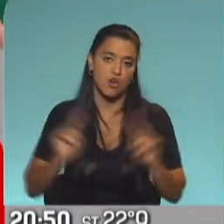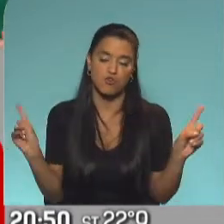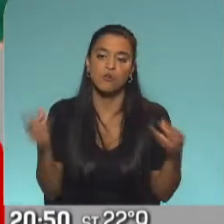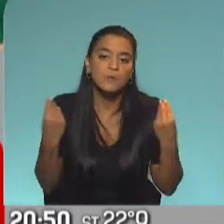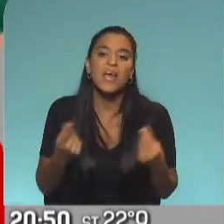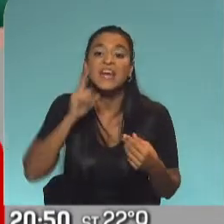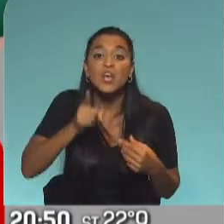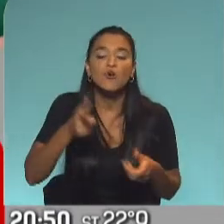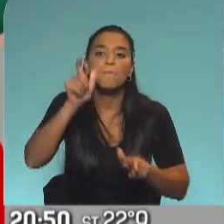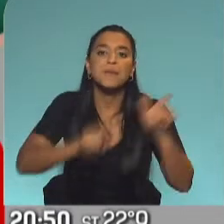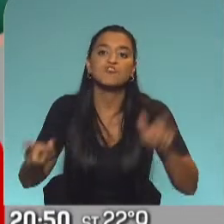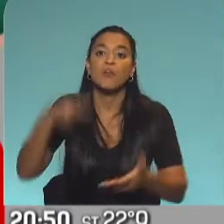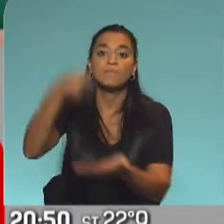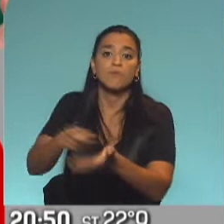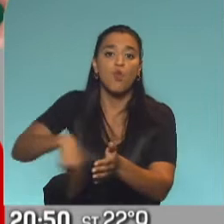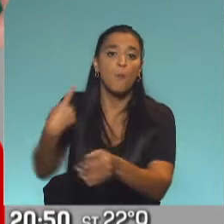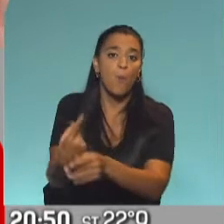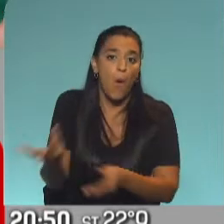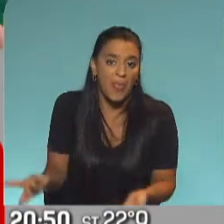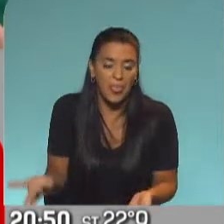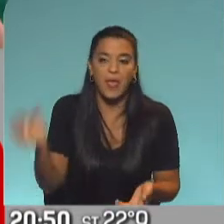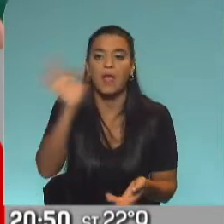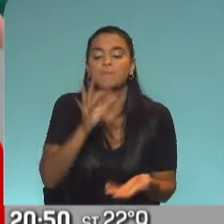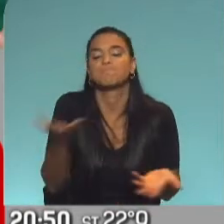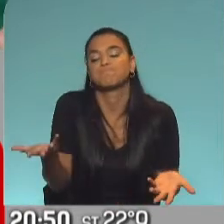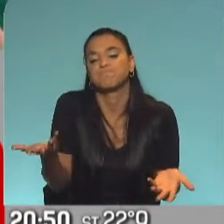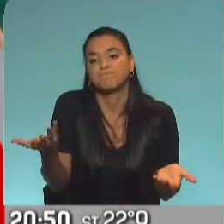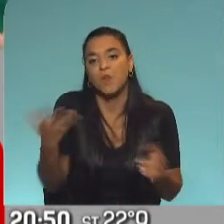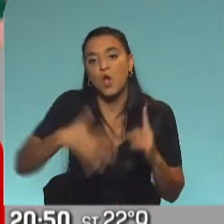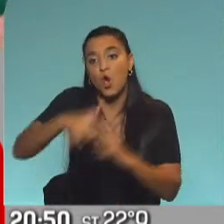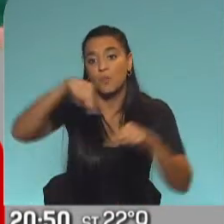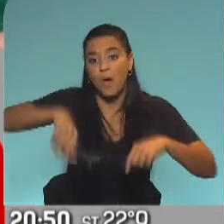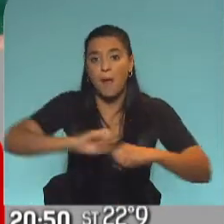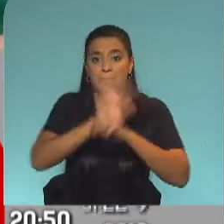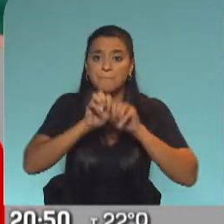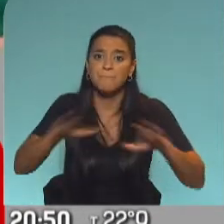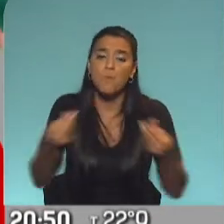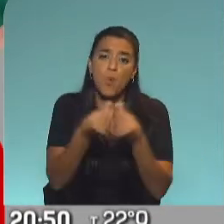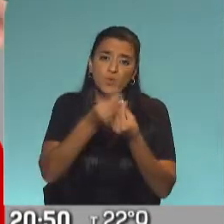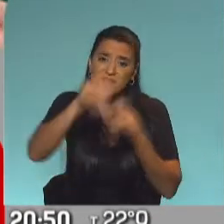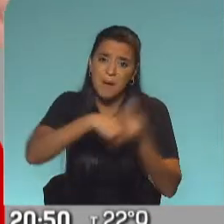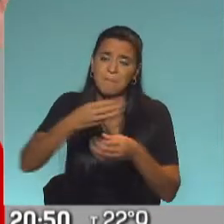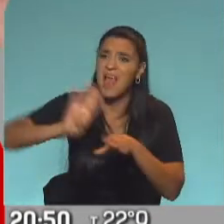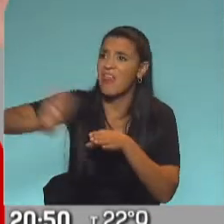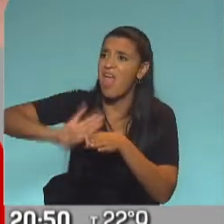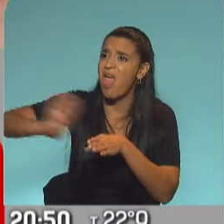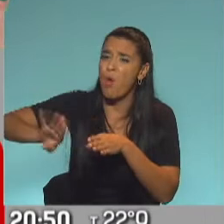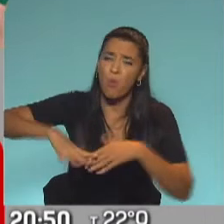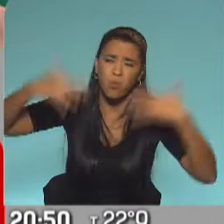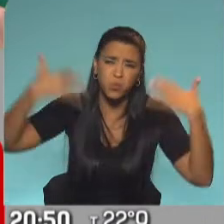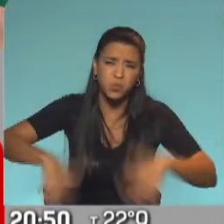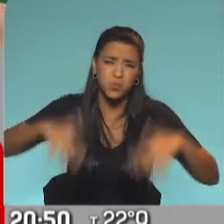por riesgo a que la gente no lo pueda pagar, básicamente, ¿no? O estamos hablando de un contexto de pandemia en donde muchísimas familias se endeudaron a